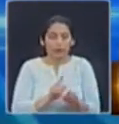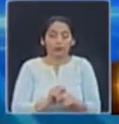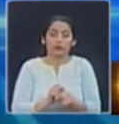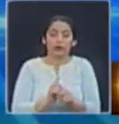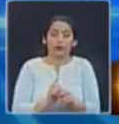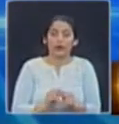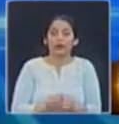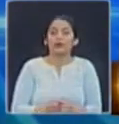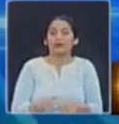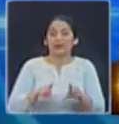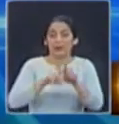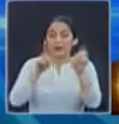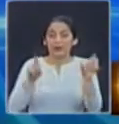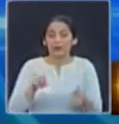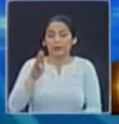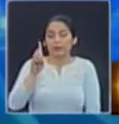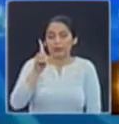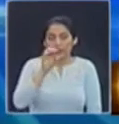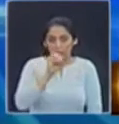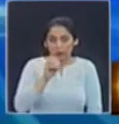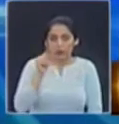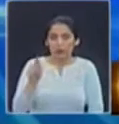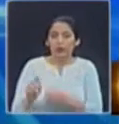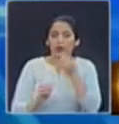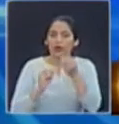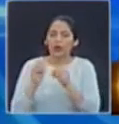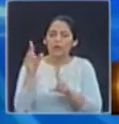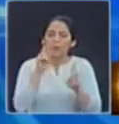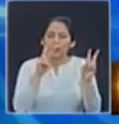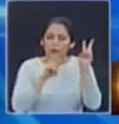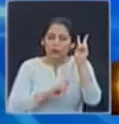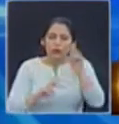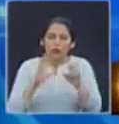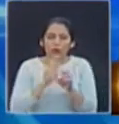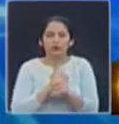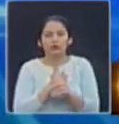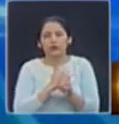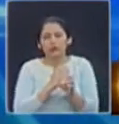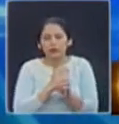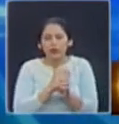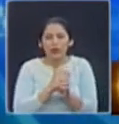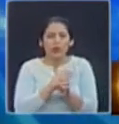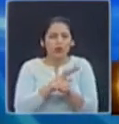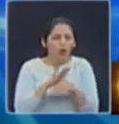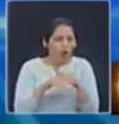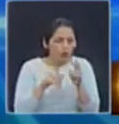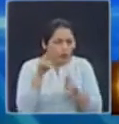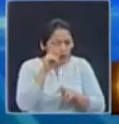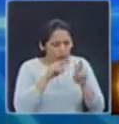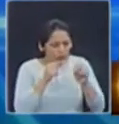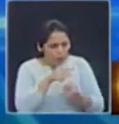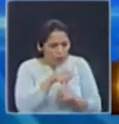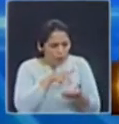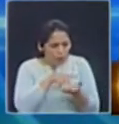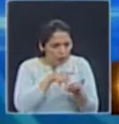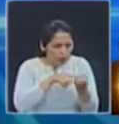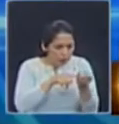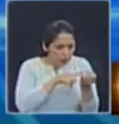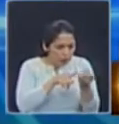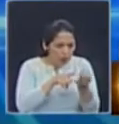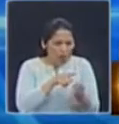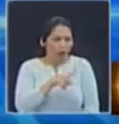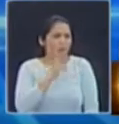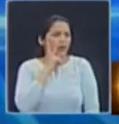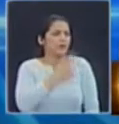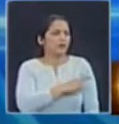a la empresa BDO. La BDO establece contablemente los pagos que son, no son reales. Luego se contrata a la